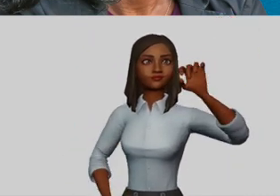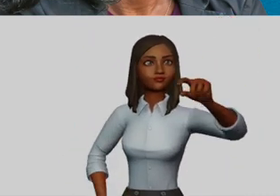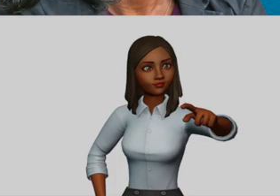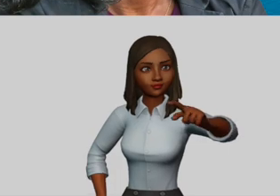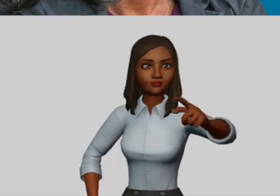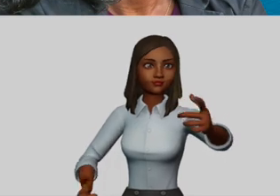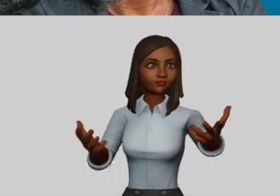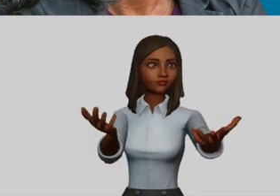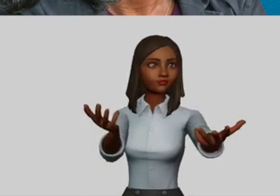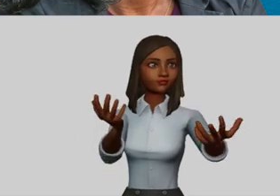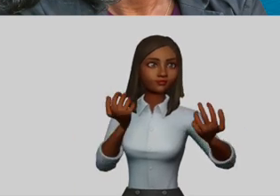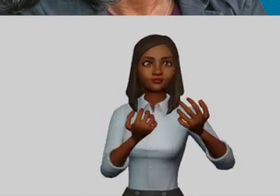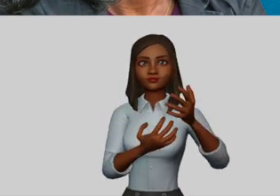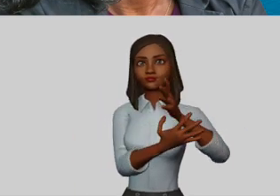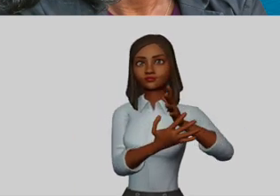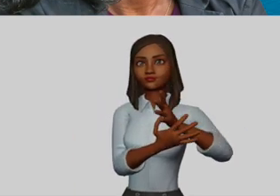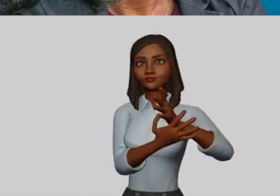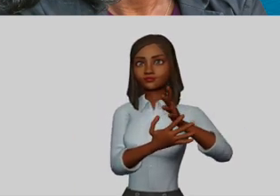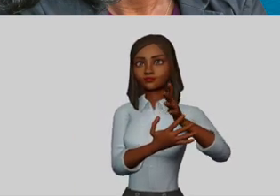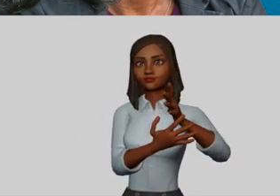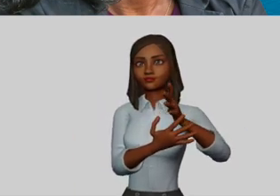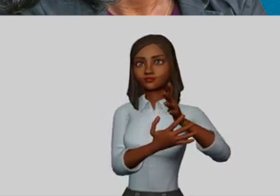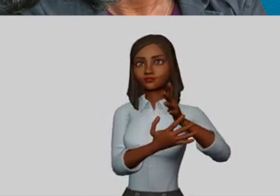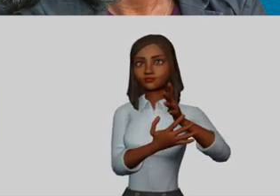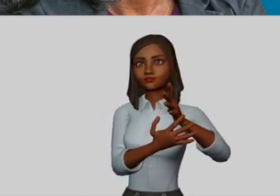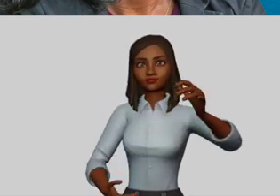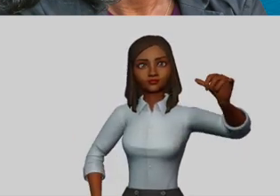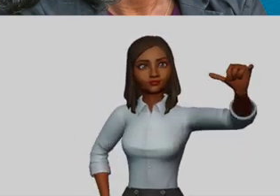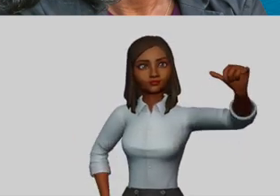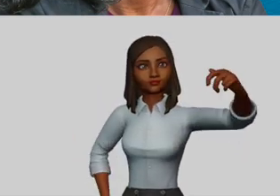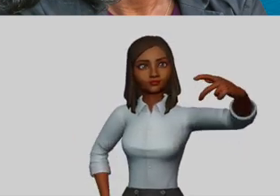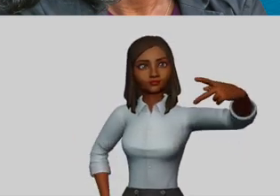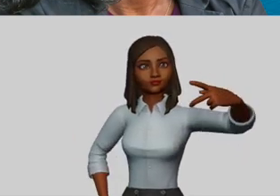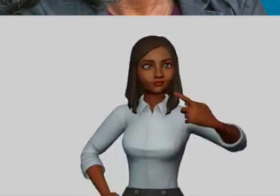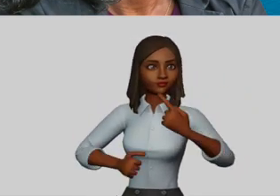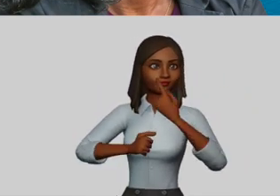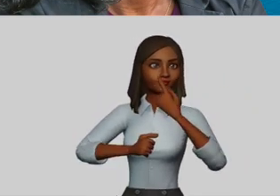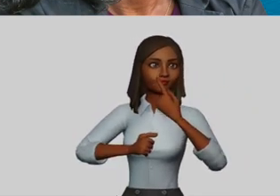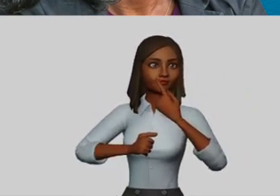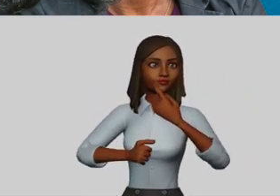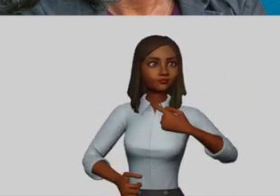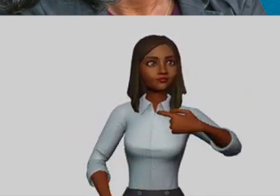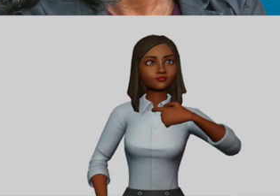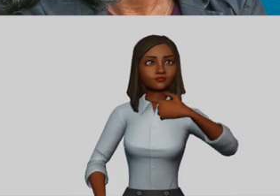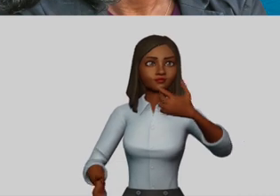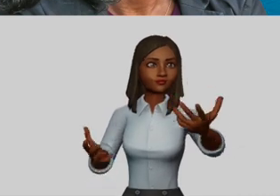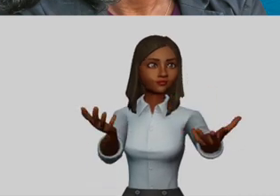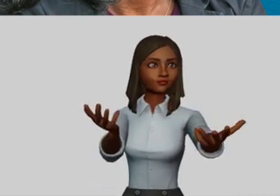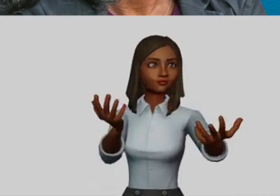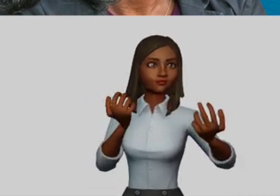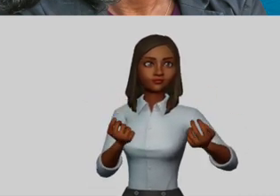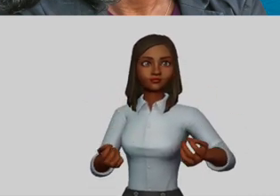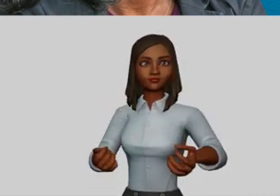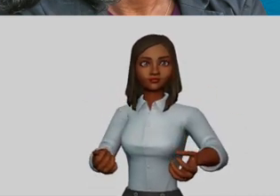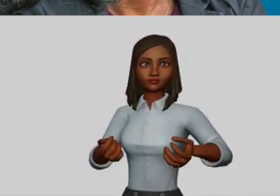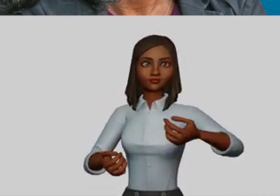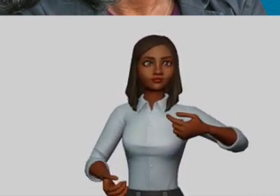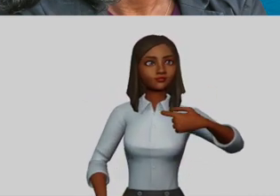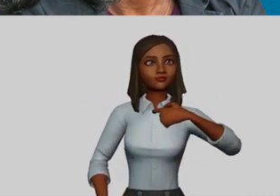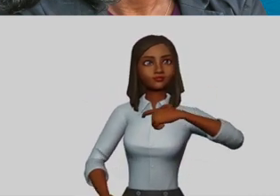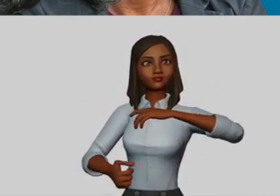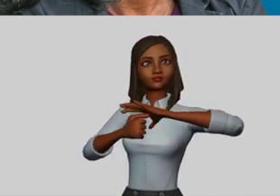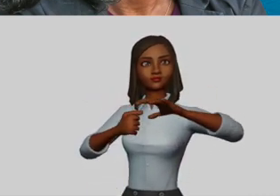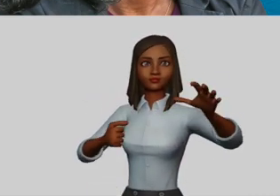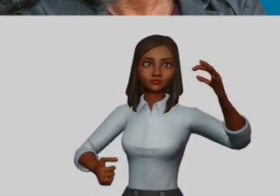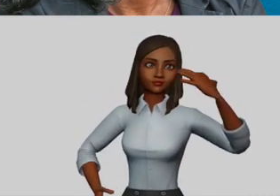en el mundo y cómo y cuáles eran, vamos a decir, las oportunidades, las condiciones